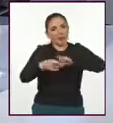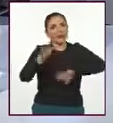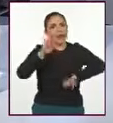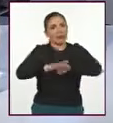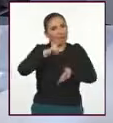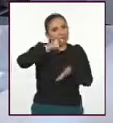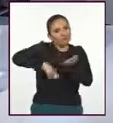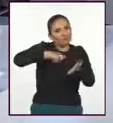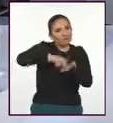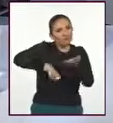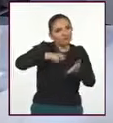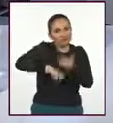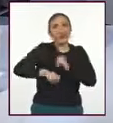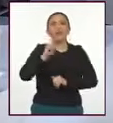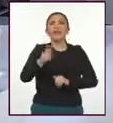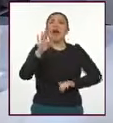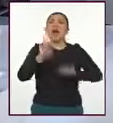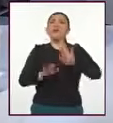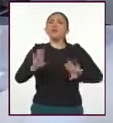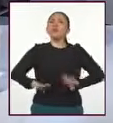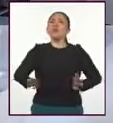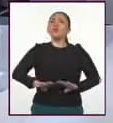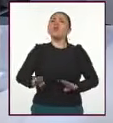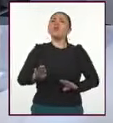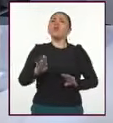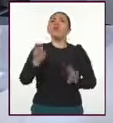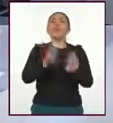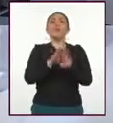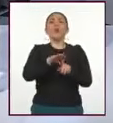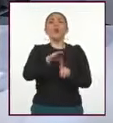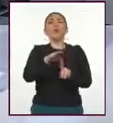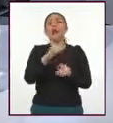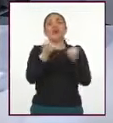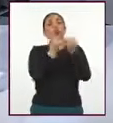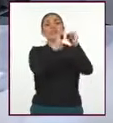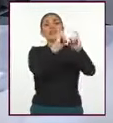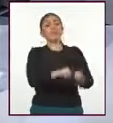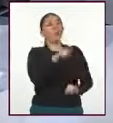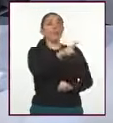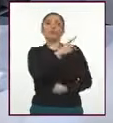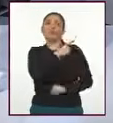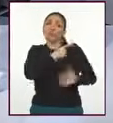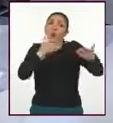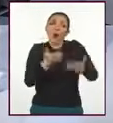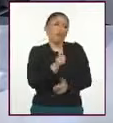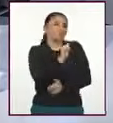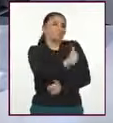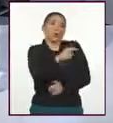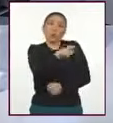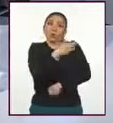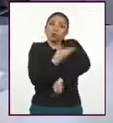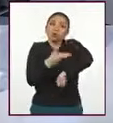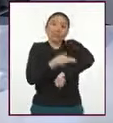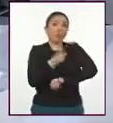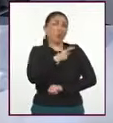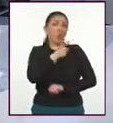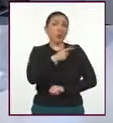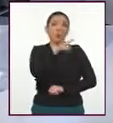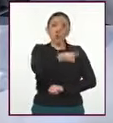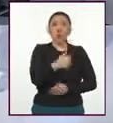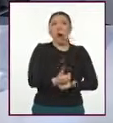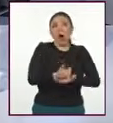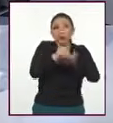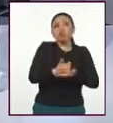una actitud muy individualista, muy de, pues tú supérate, haz lo tuyo y ya los demás, pues si están bien, si no, enfócate en